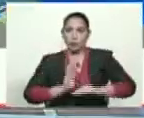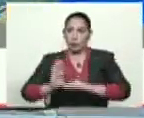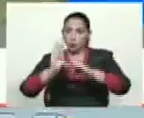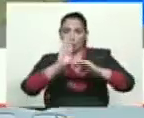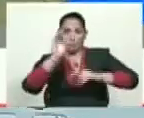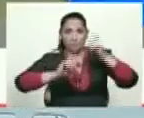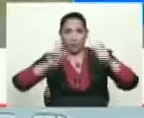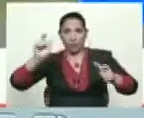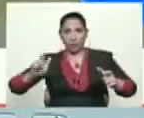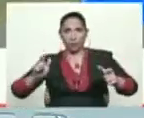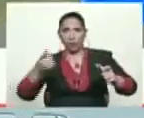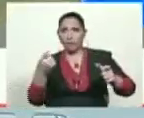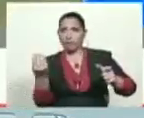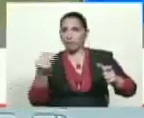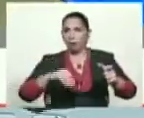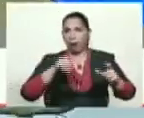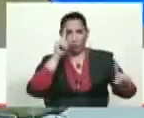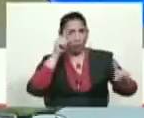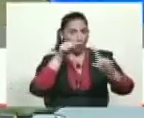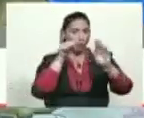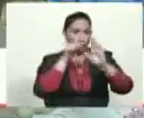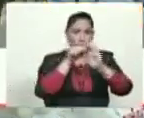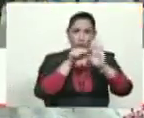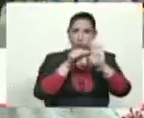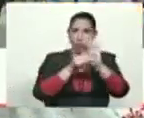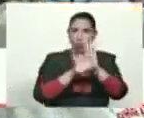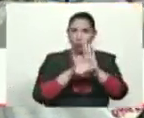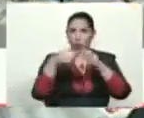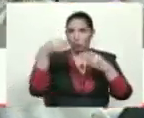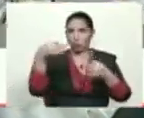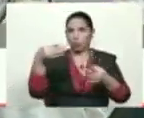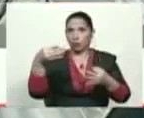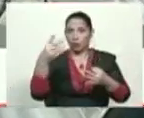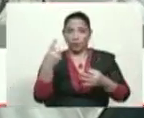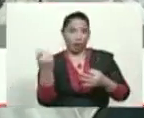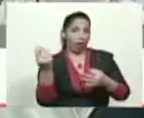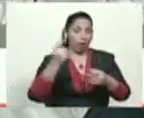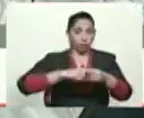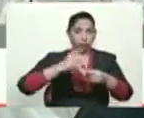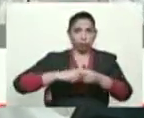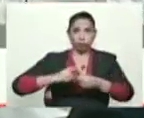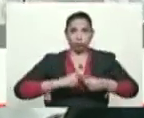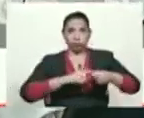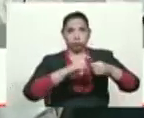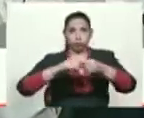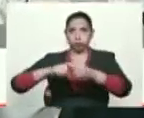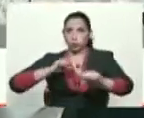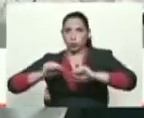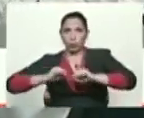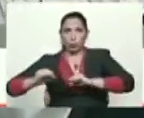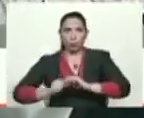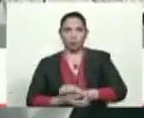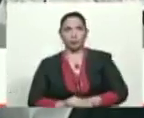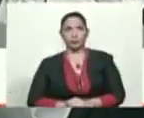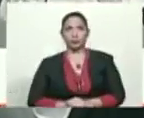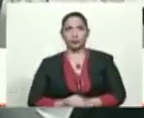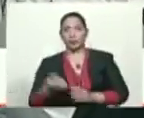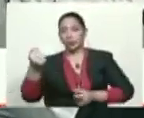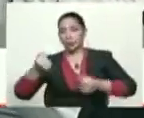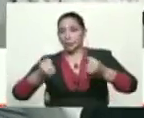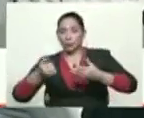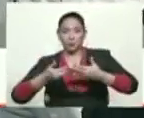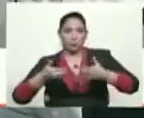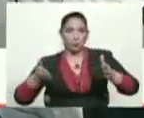falta aquí en estos objetivos que me pusieron en este documento hay que incorporarlos activamente el transporte